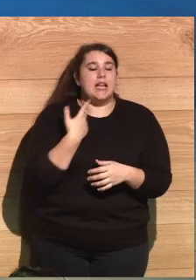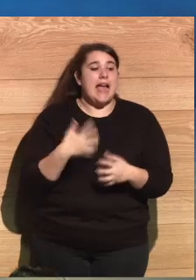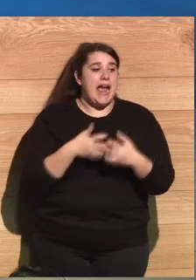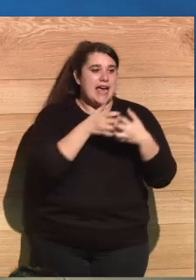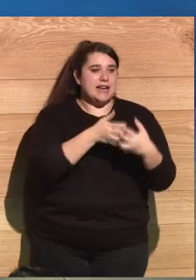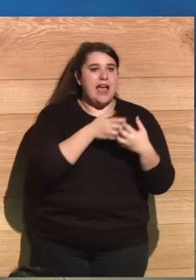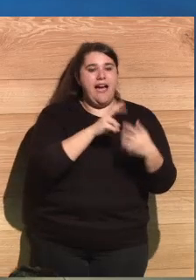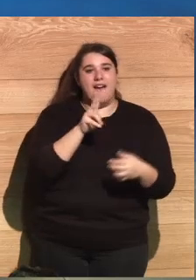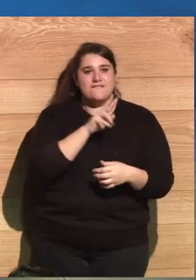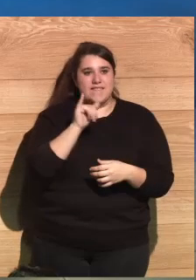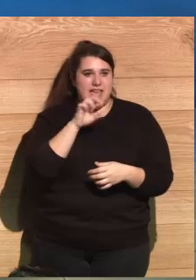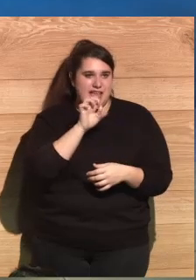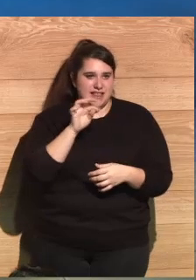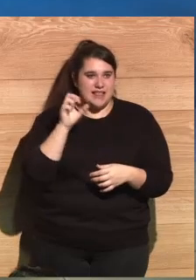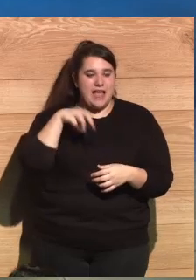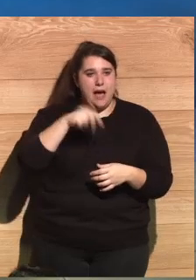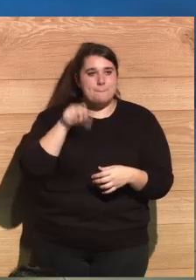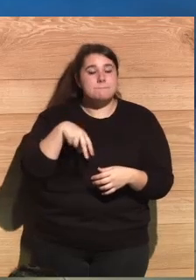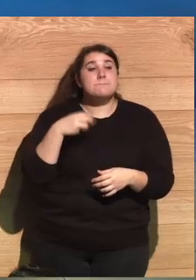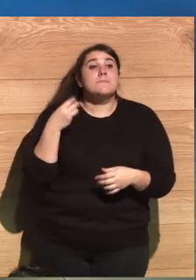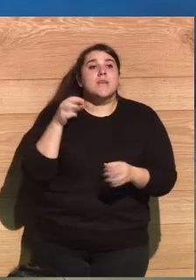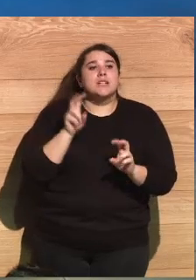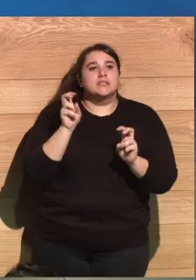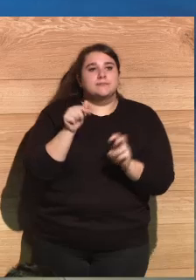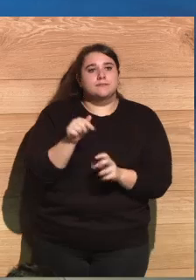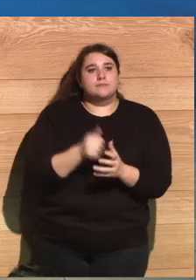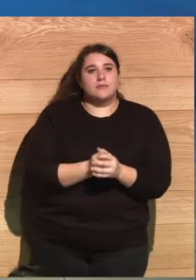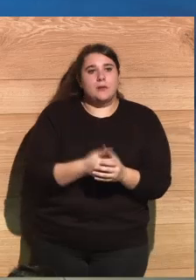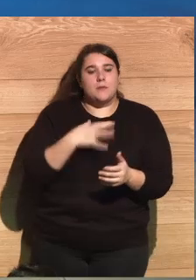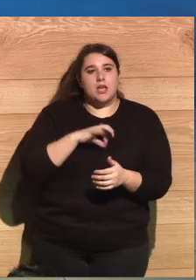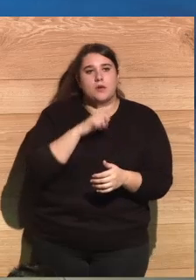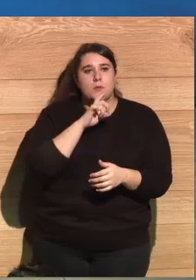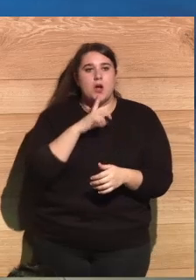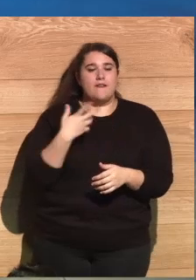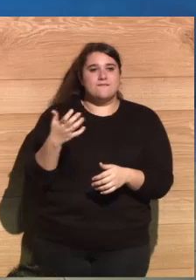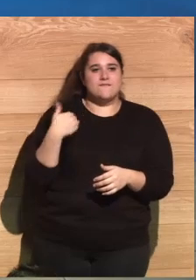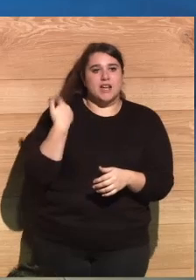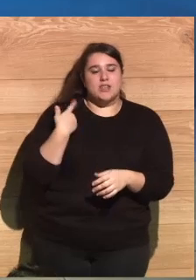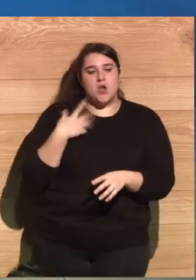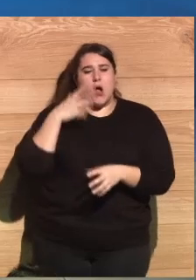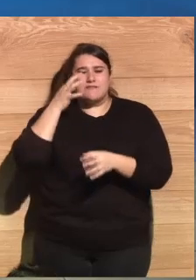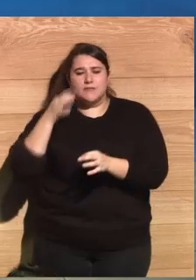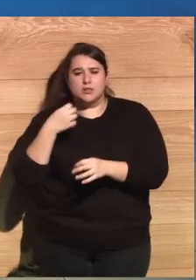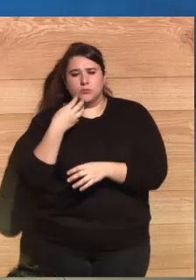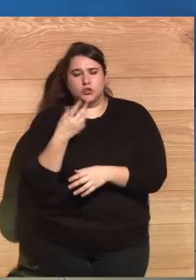guerra de Vietnam, hasta tantas otras, ¿no? Claro, pero lo que tenemos que reflexionar es... A lo mejor la ficción no es tan eficaz. No, esas ficciones que se están creando, porque